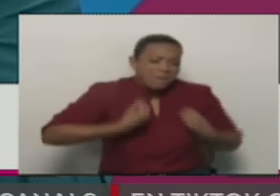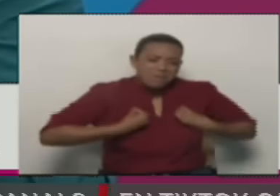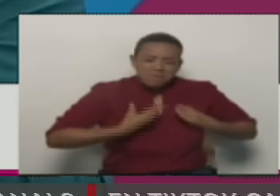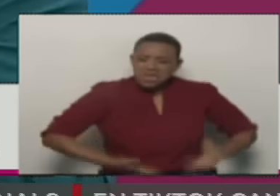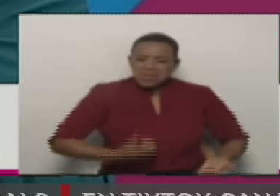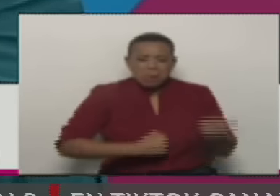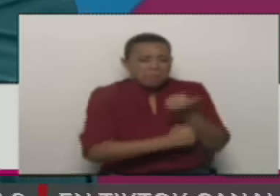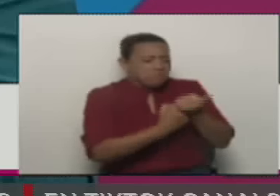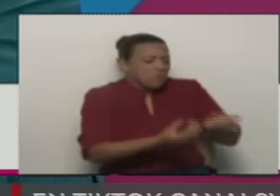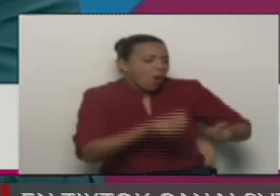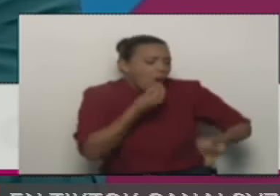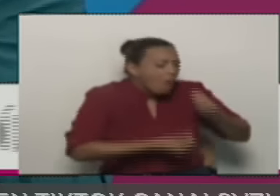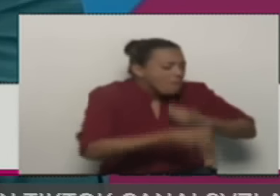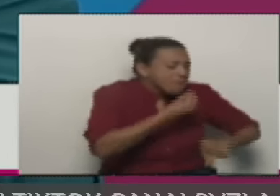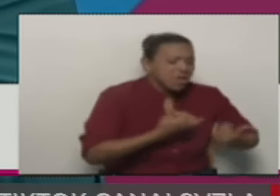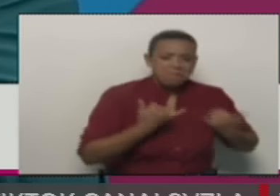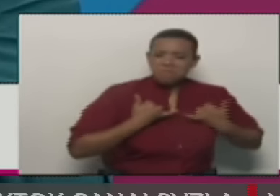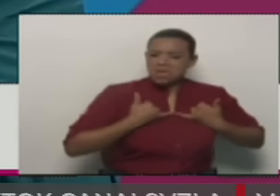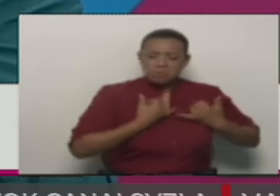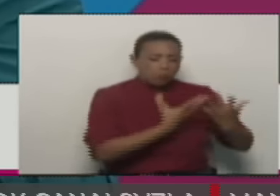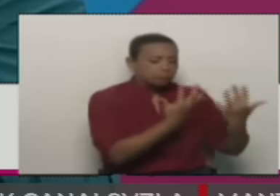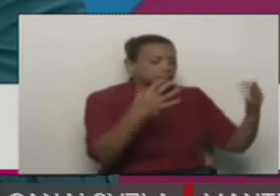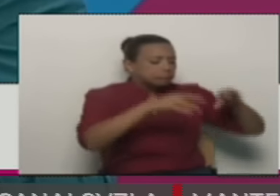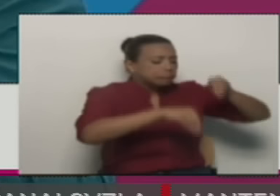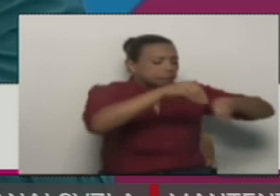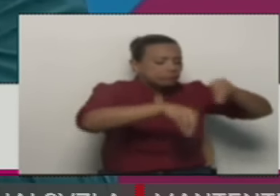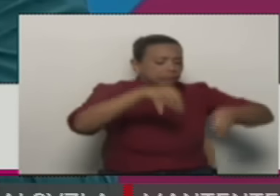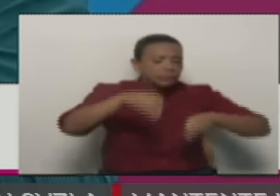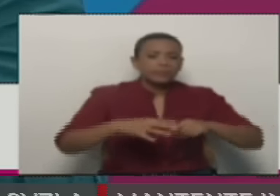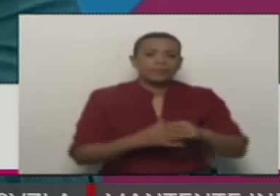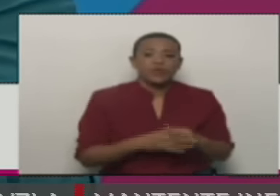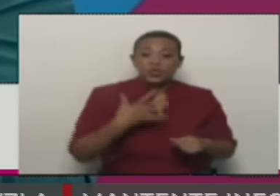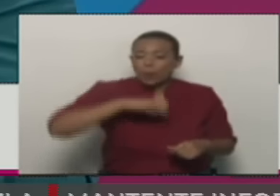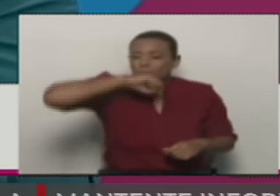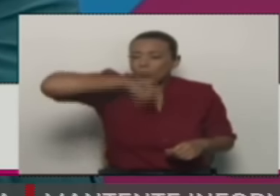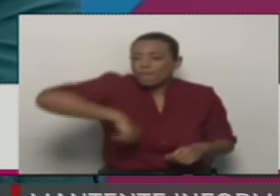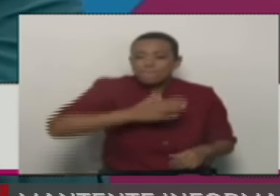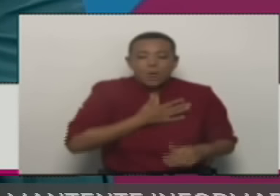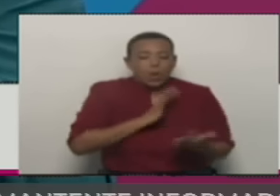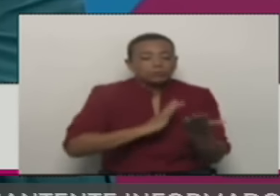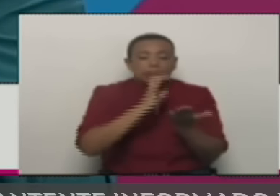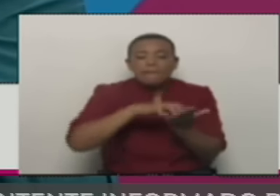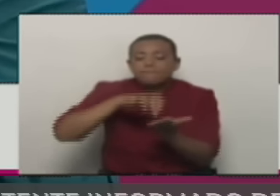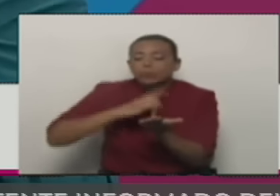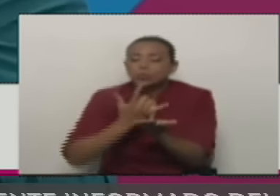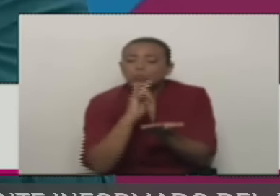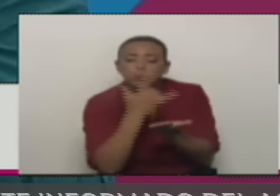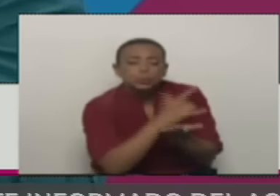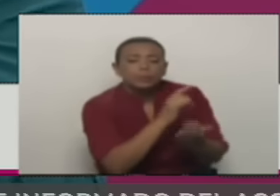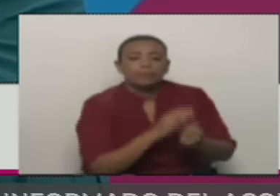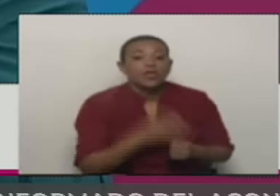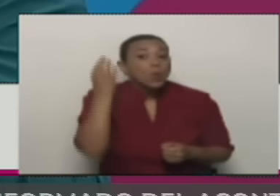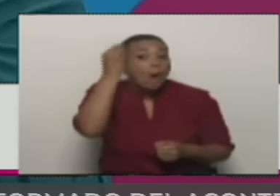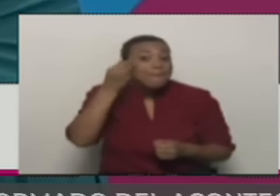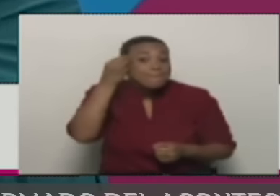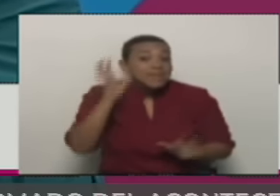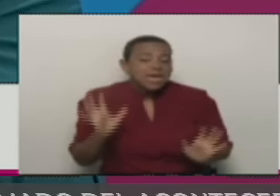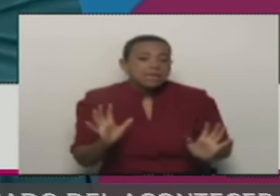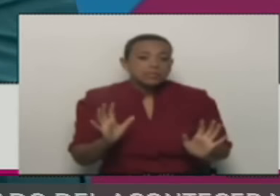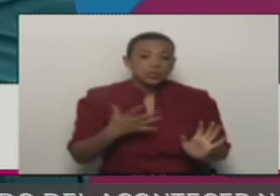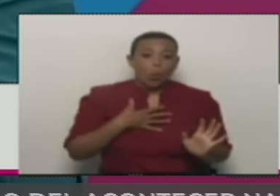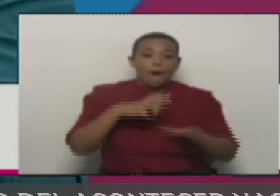de la pequeña agricultura, del conuco. Nosotros tenemos experiencia, somos apasionados por la agricultura. Y pienso que si miles